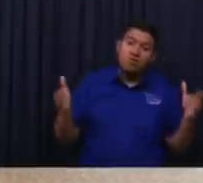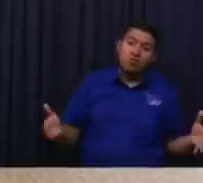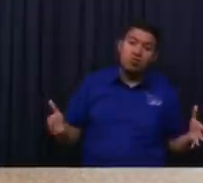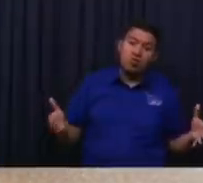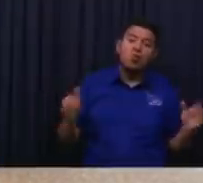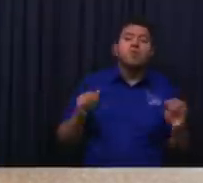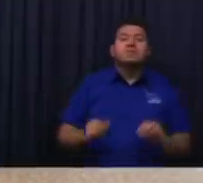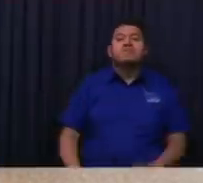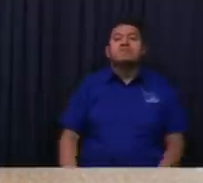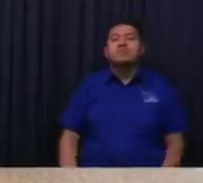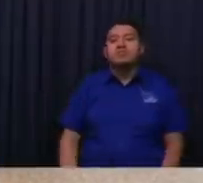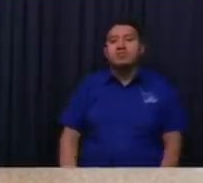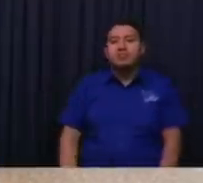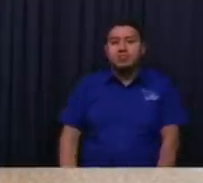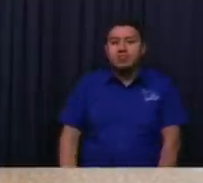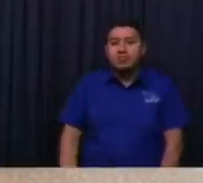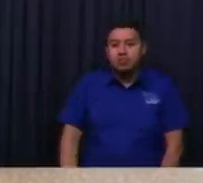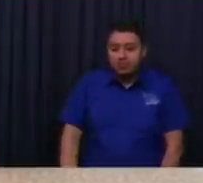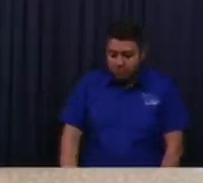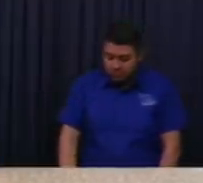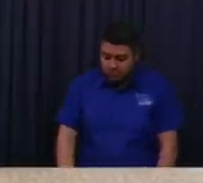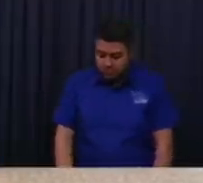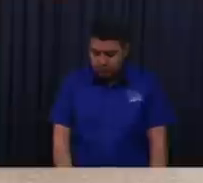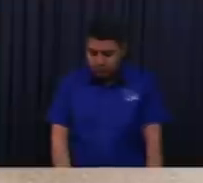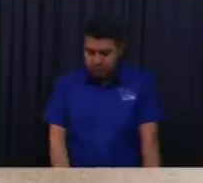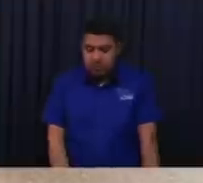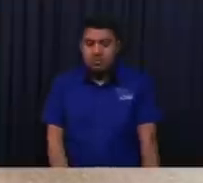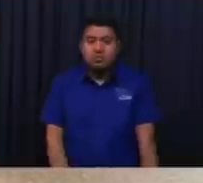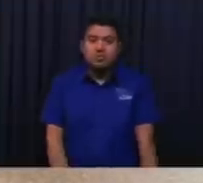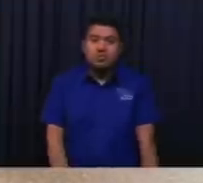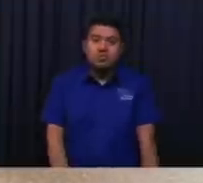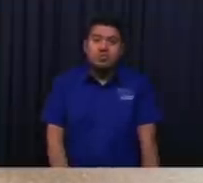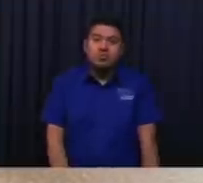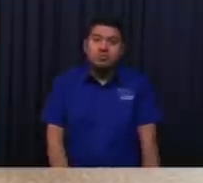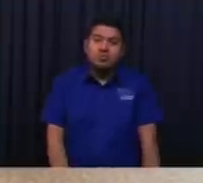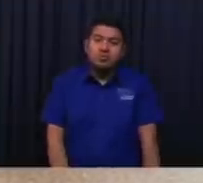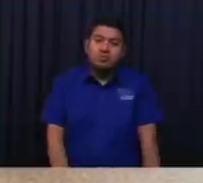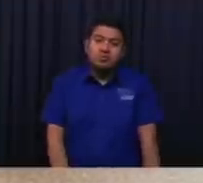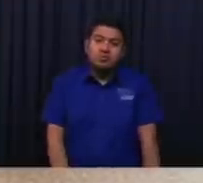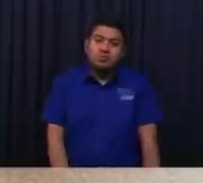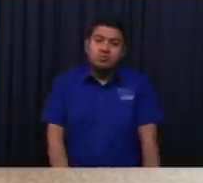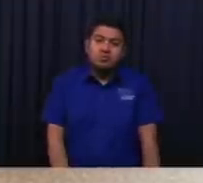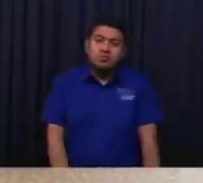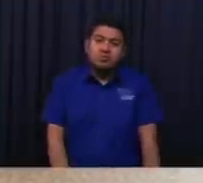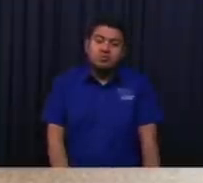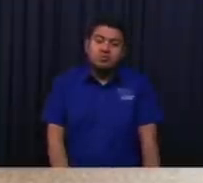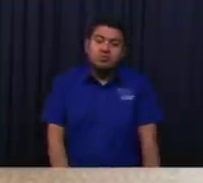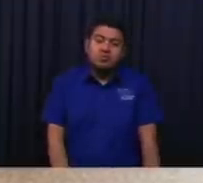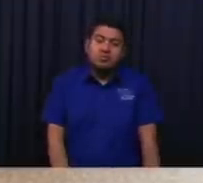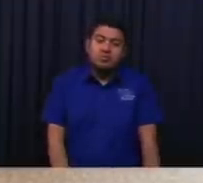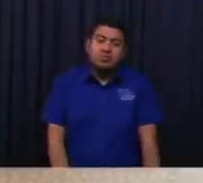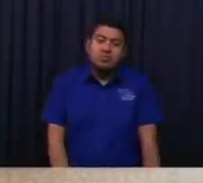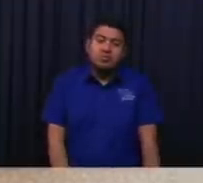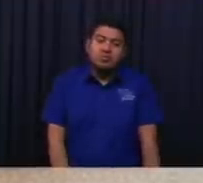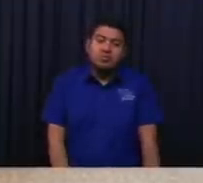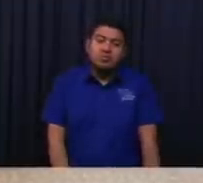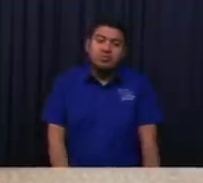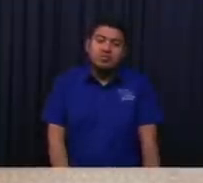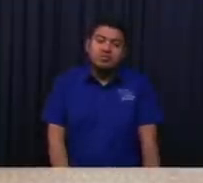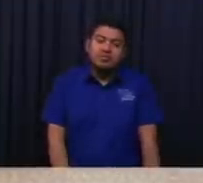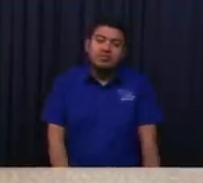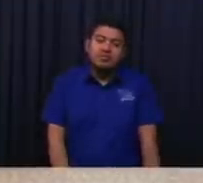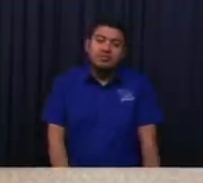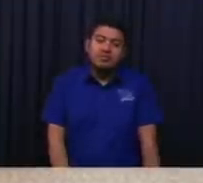quito. Híjole, Padre Santo, a ver qué hice yo aquí. Pero no, el otro está ahí, ¿verdad? Es como es Santa Cena, también